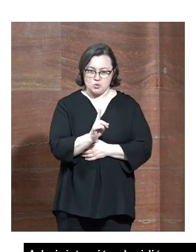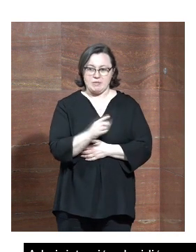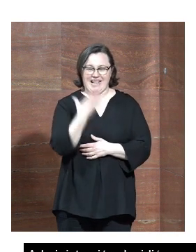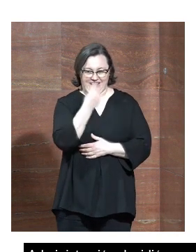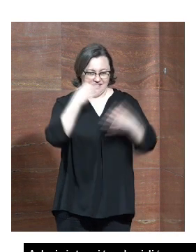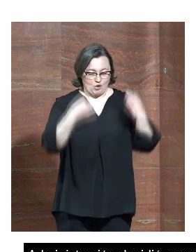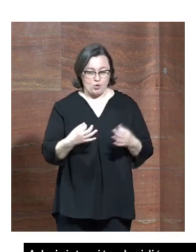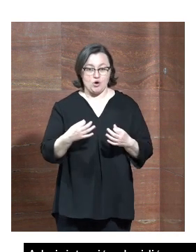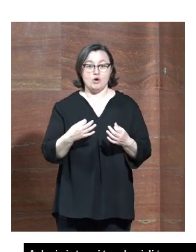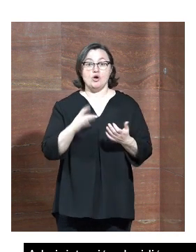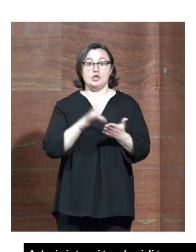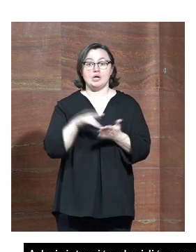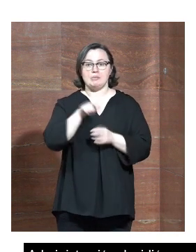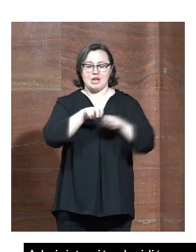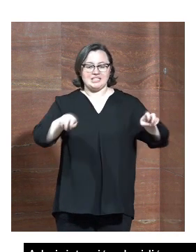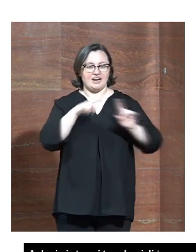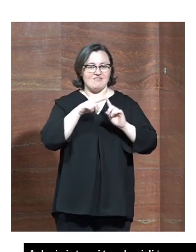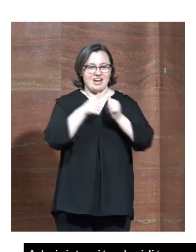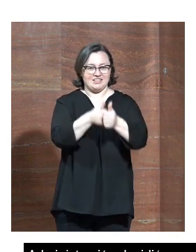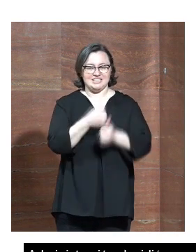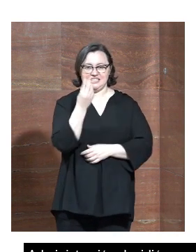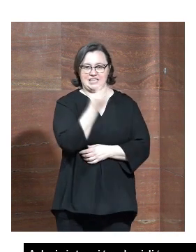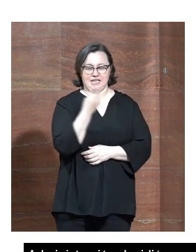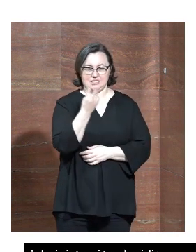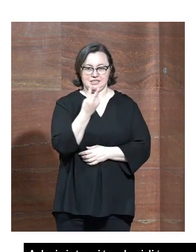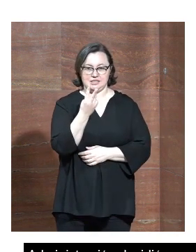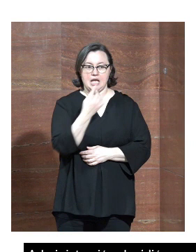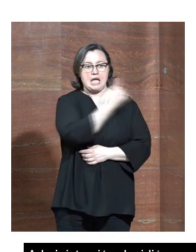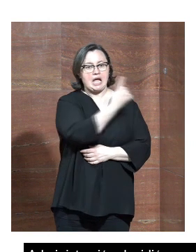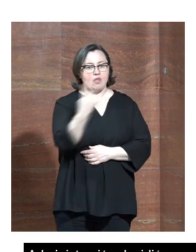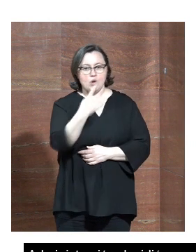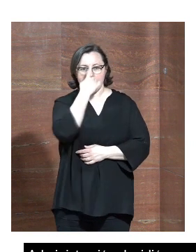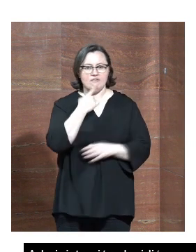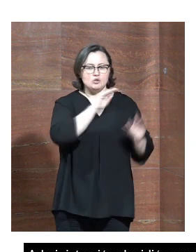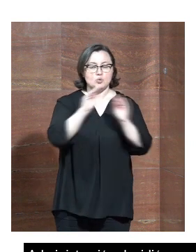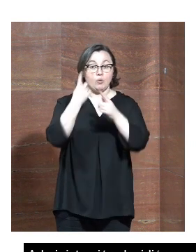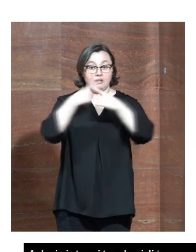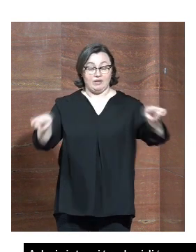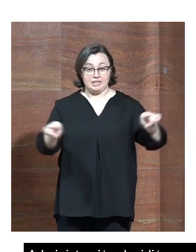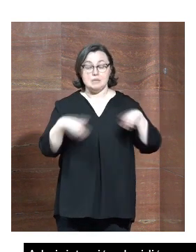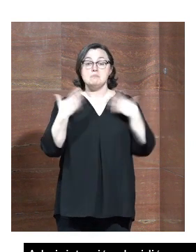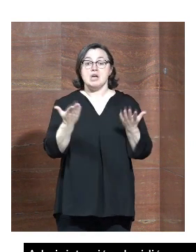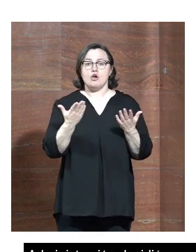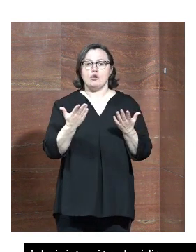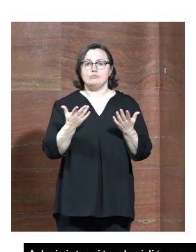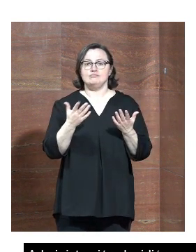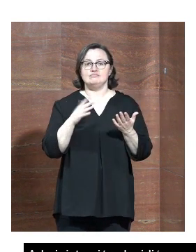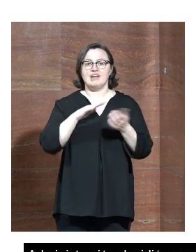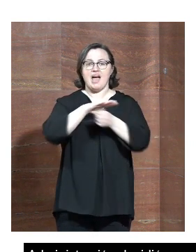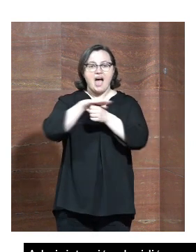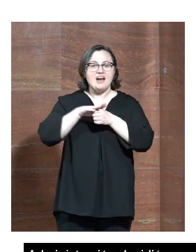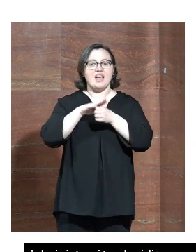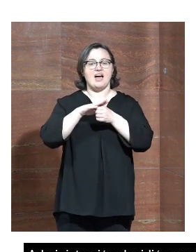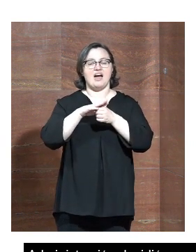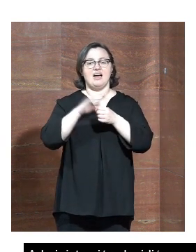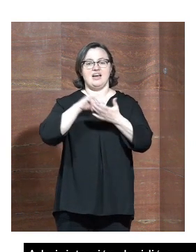entender, de tener a 3 personas referentes, cada uno con un perfil muy distinto, pero que conocen muy bien lo que es